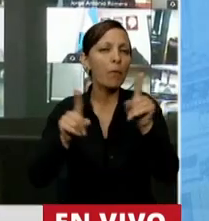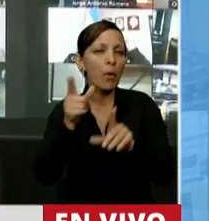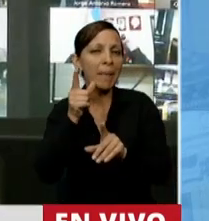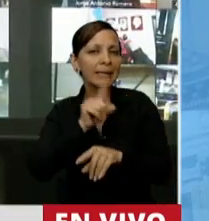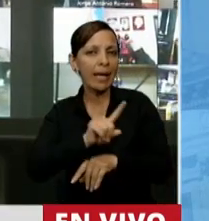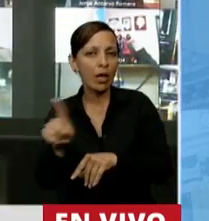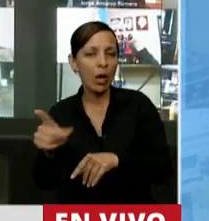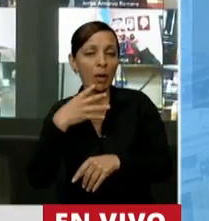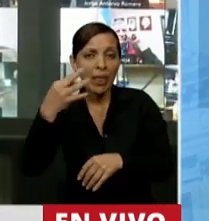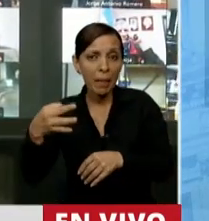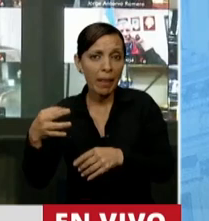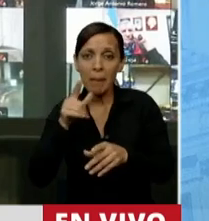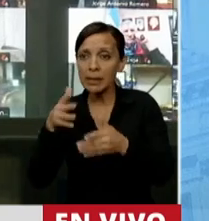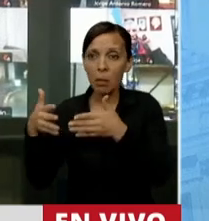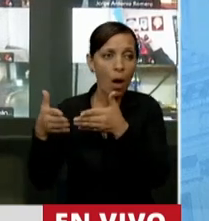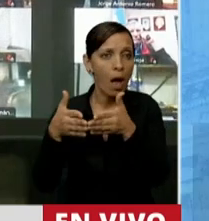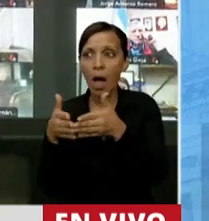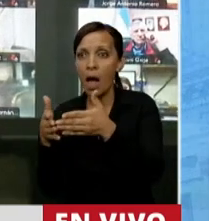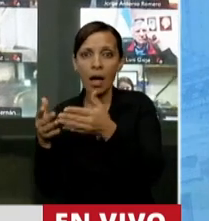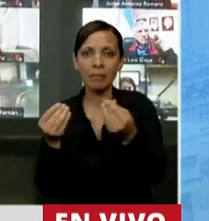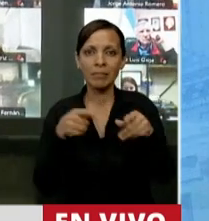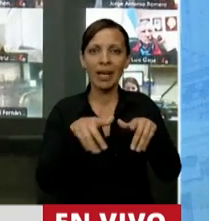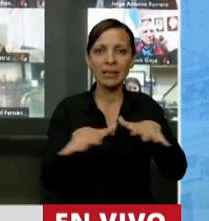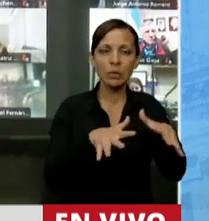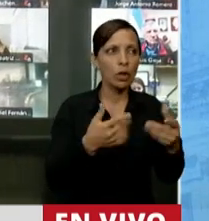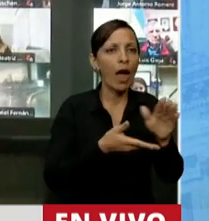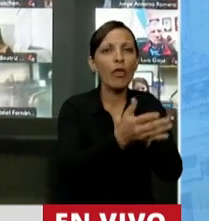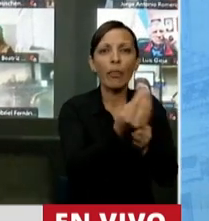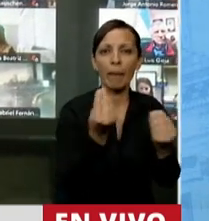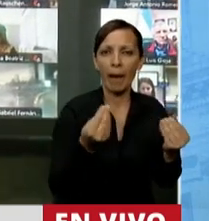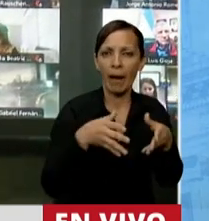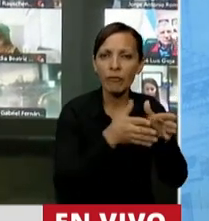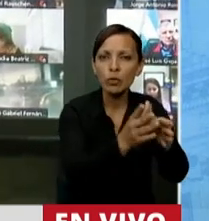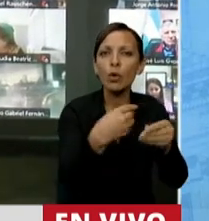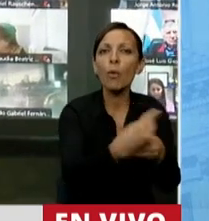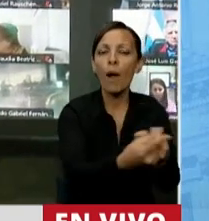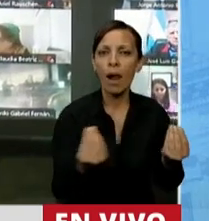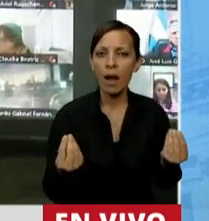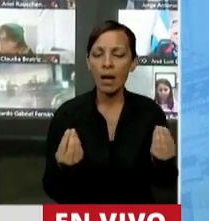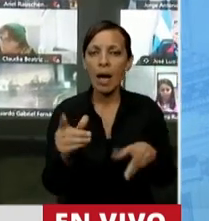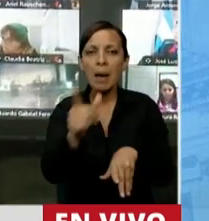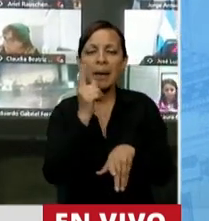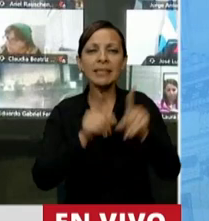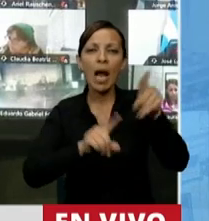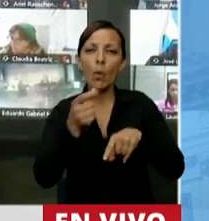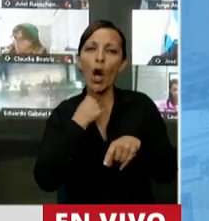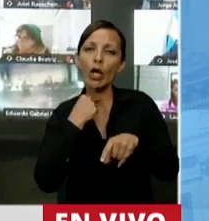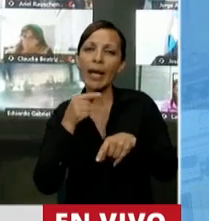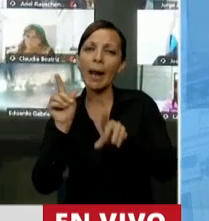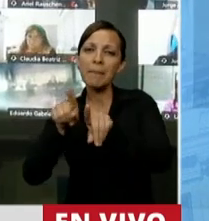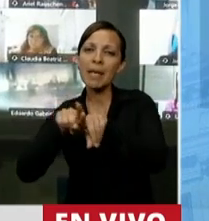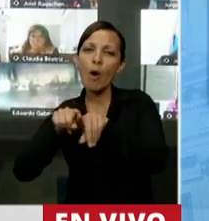Y la verdad es que no encontramos el rumbo. Si lo que quiere el Ejecutivo es que el barco se hunda e ir hacia la tormenta